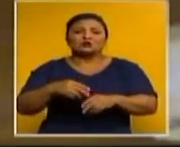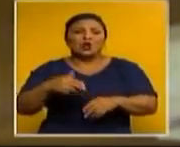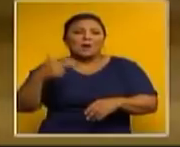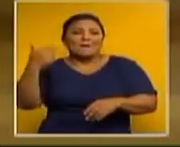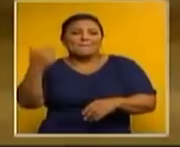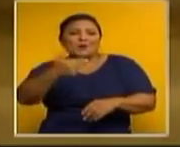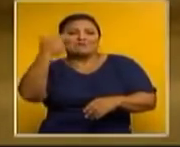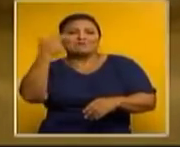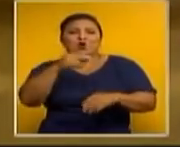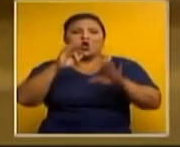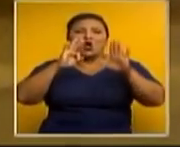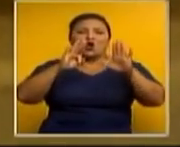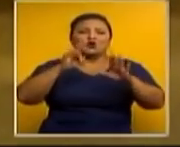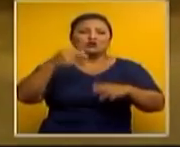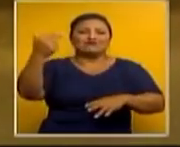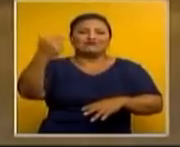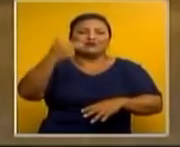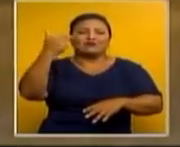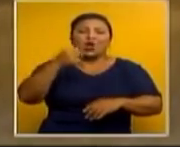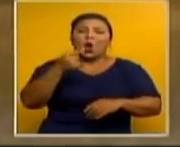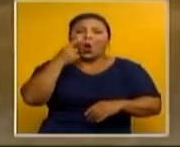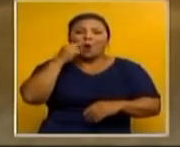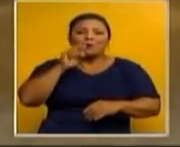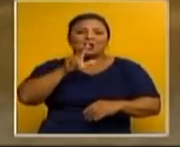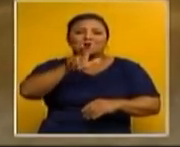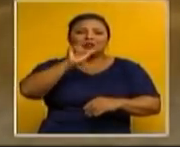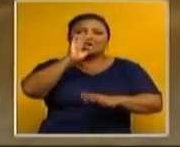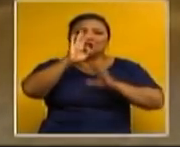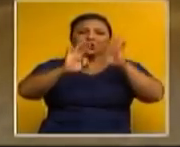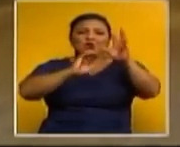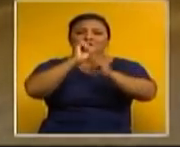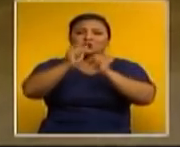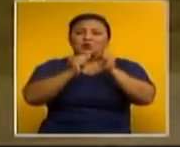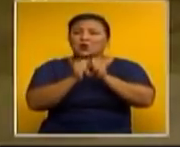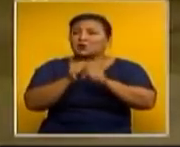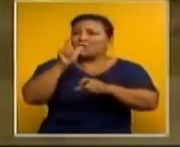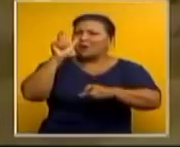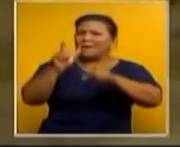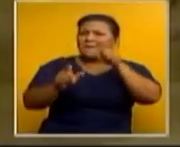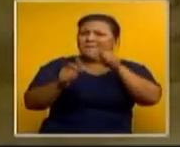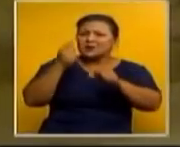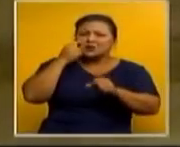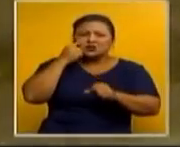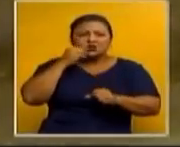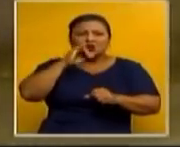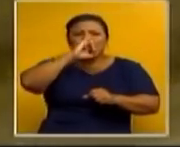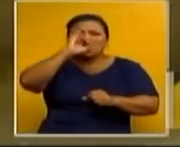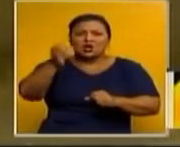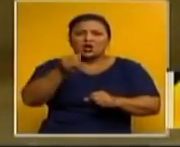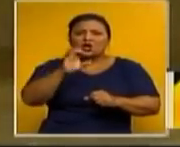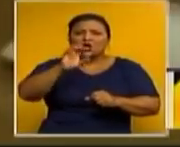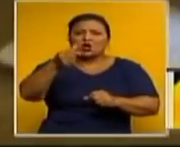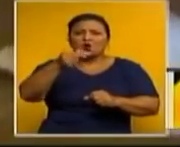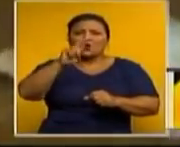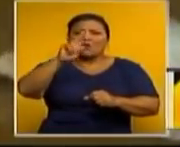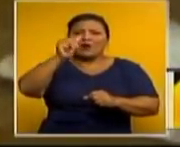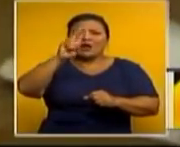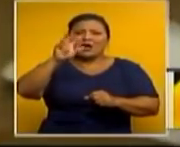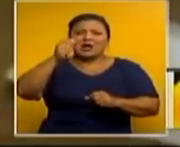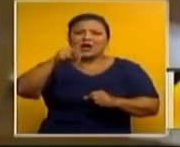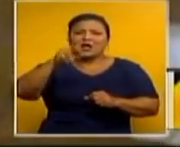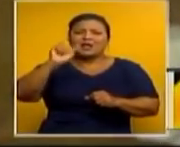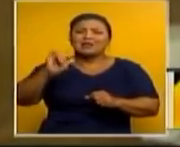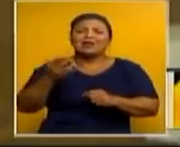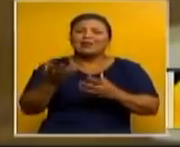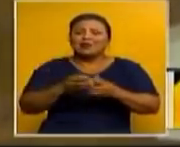hombre de 38 años. Frente a la mirada de decenas de curiosos, Giovanni B. permaneció tendido en una cancha de